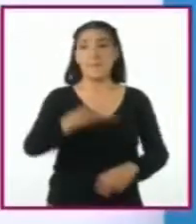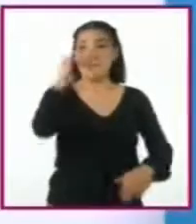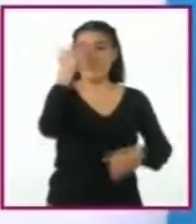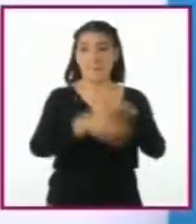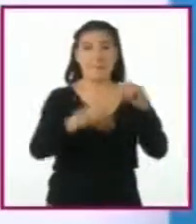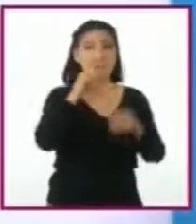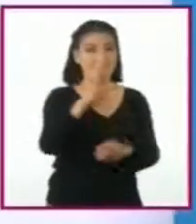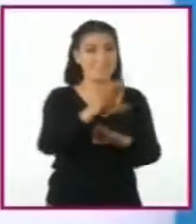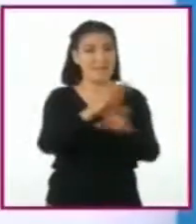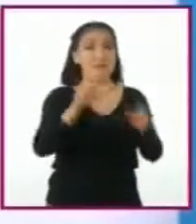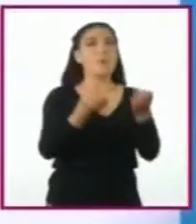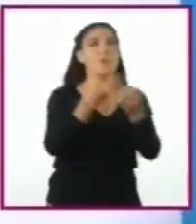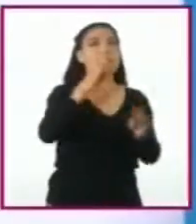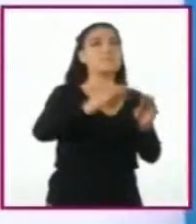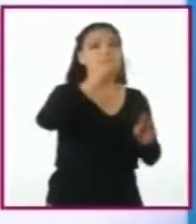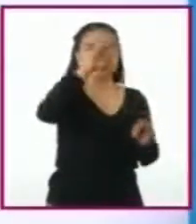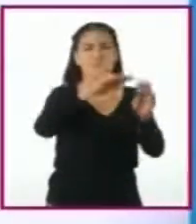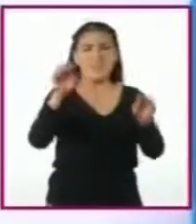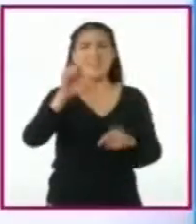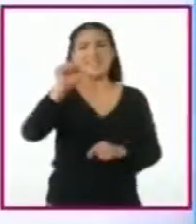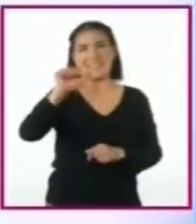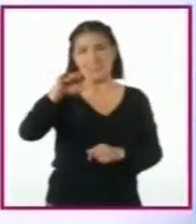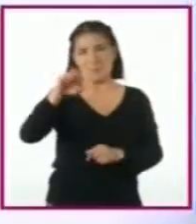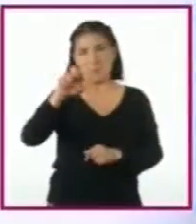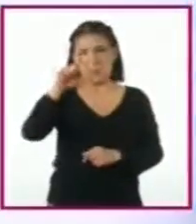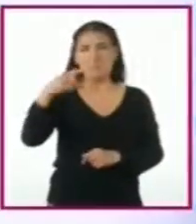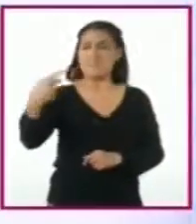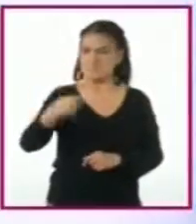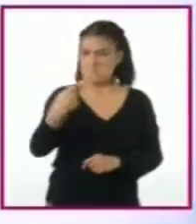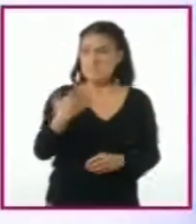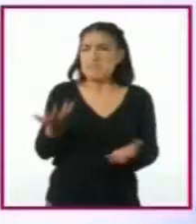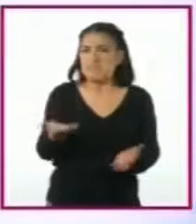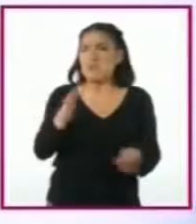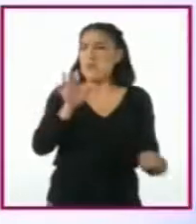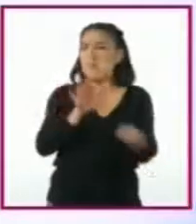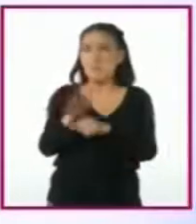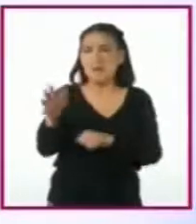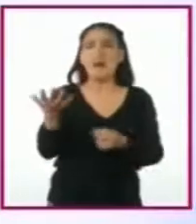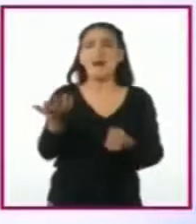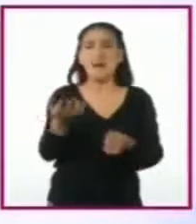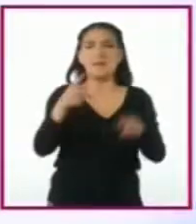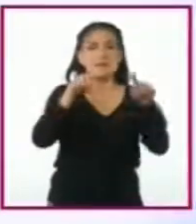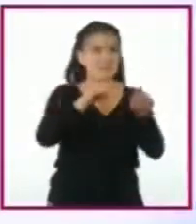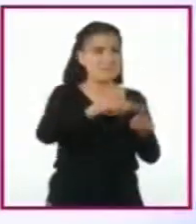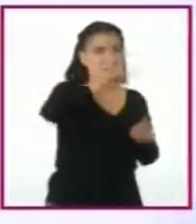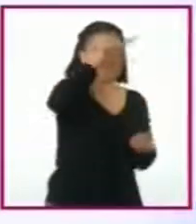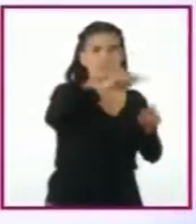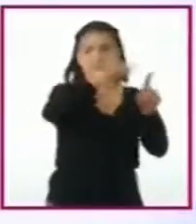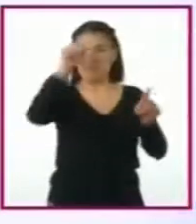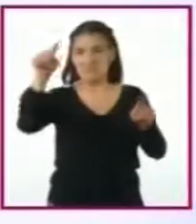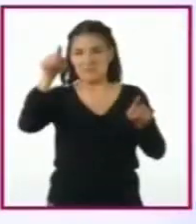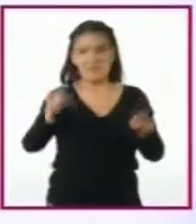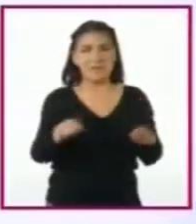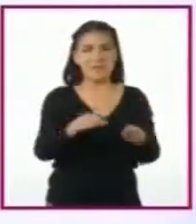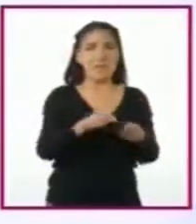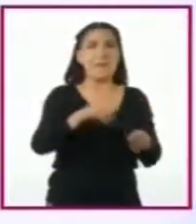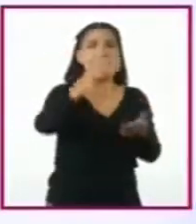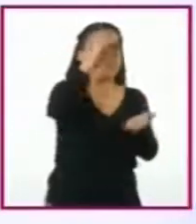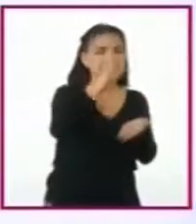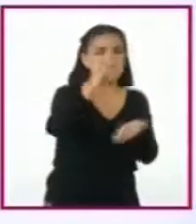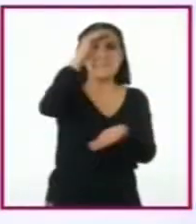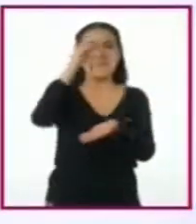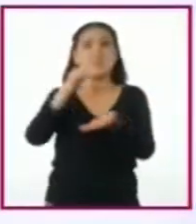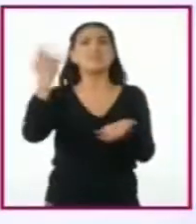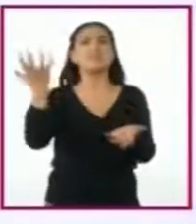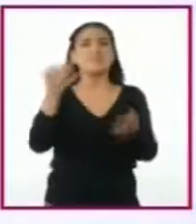de ver las medidas, Samuel se preguntó, ¿cuál será la razón entre el lado mayor y el lado menor de cada uno de los diferentes tamaños de